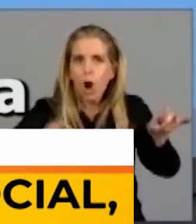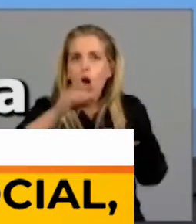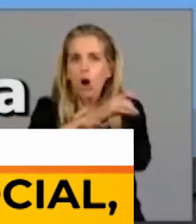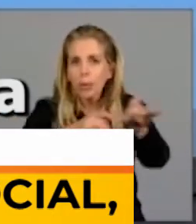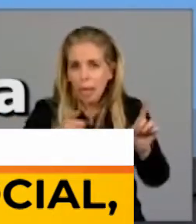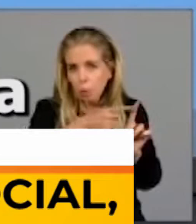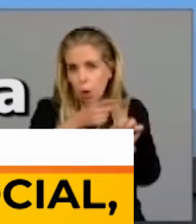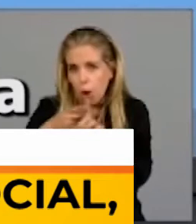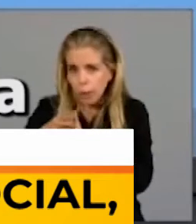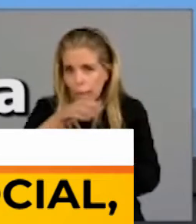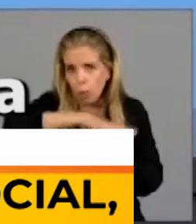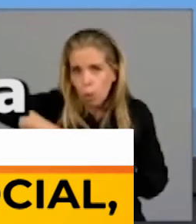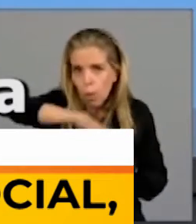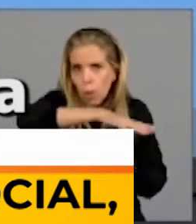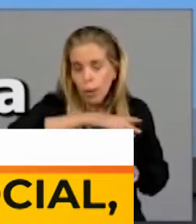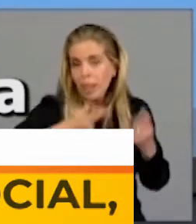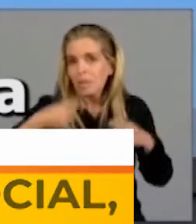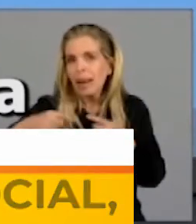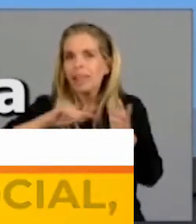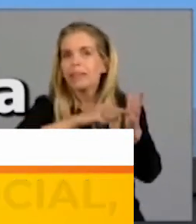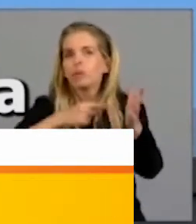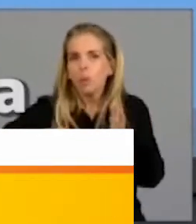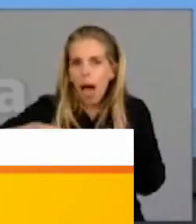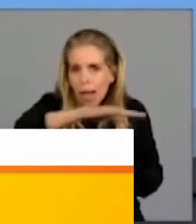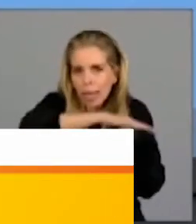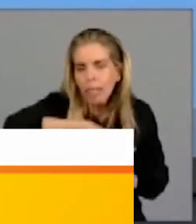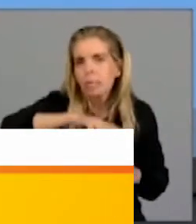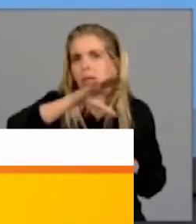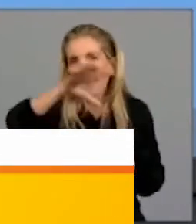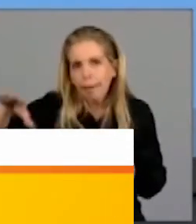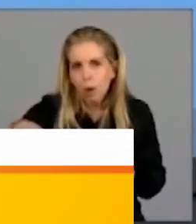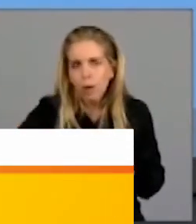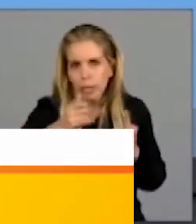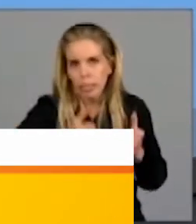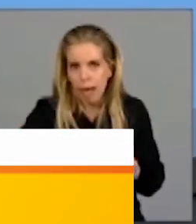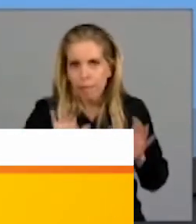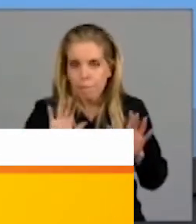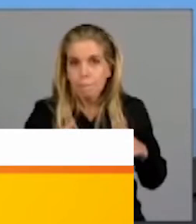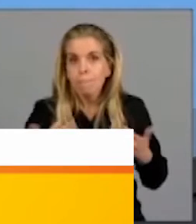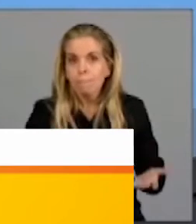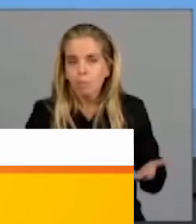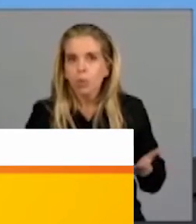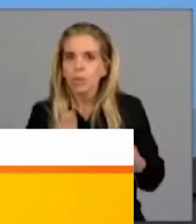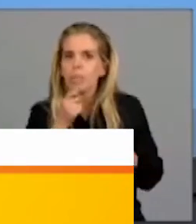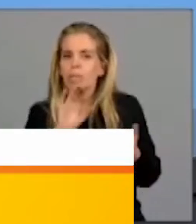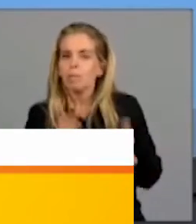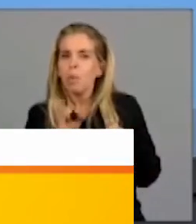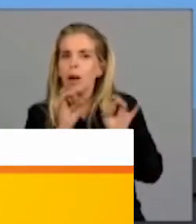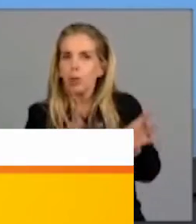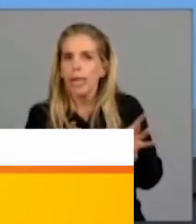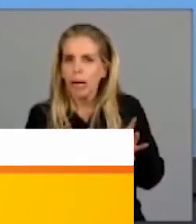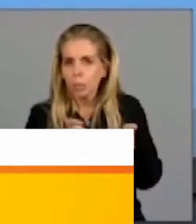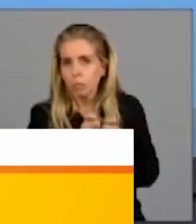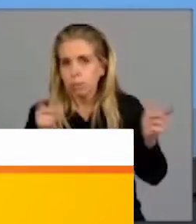instalado en esas ciudades, en esas regiones, y por lo tanto la posibilidad de contagio es muy